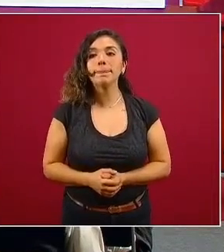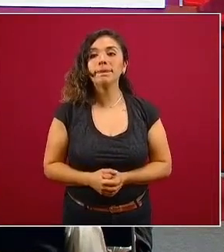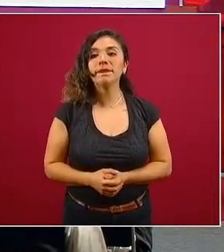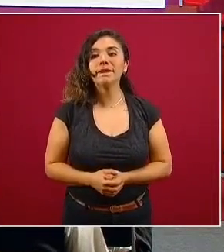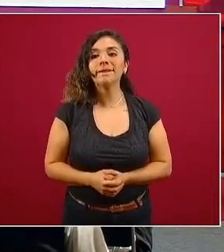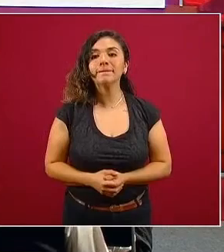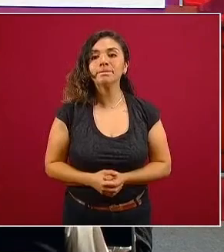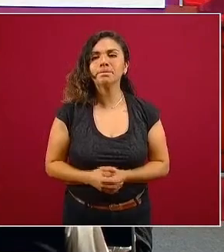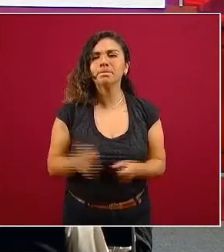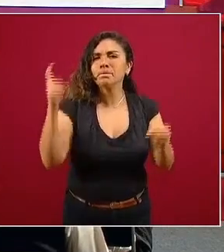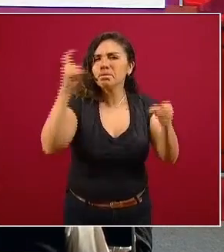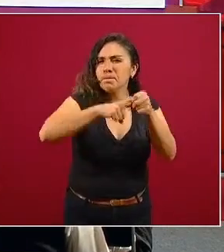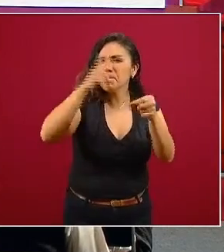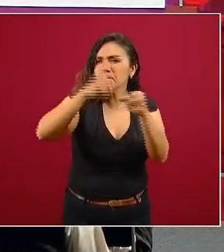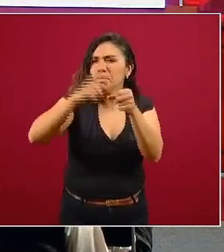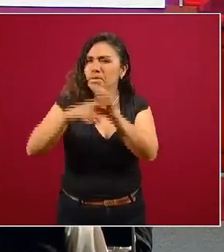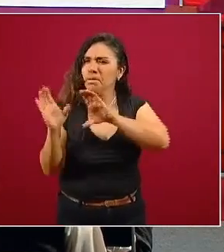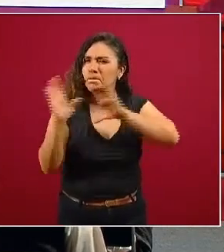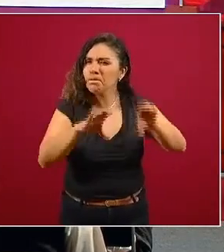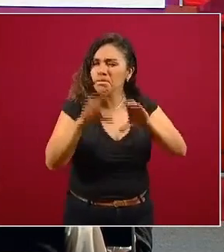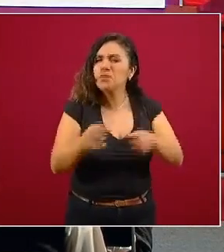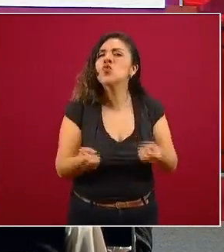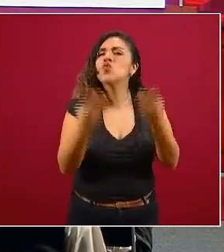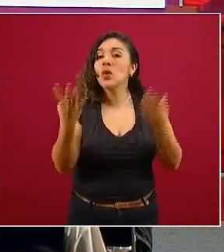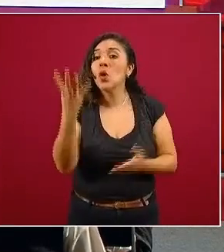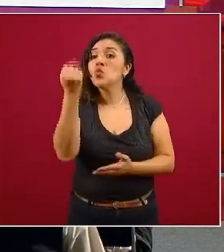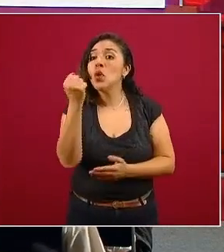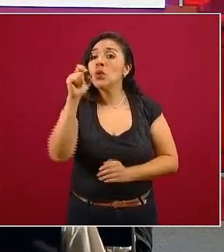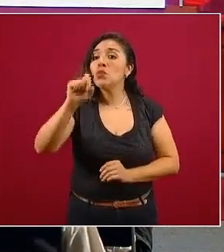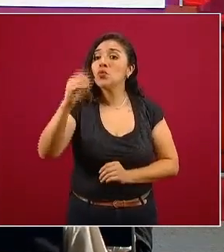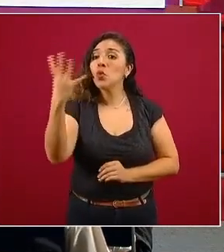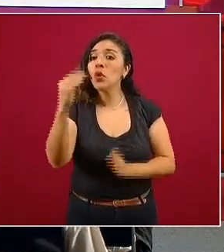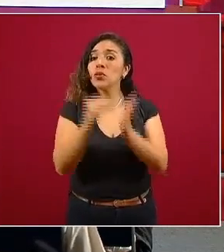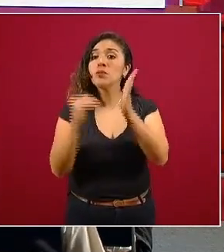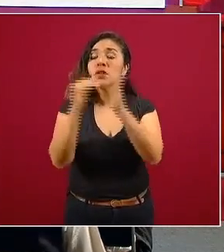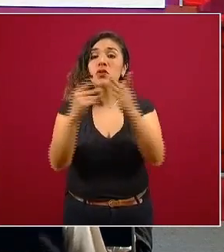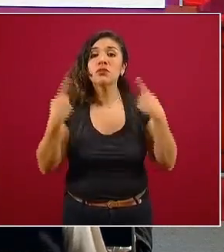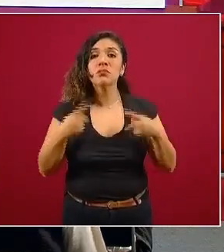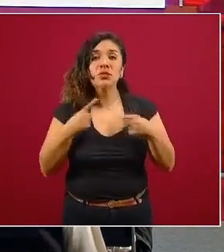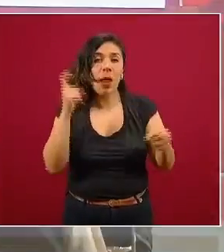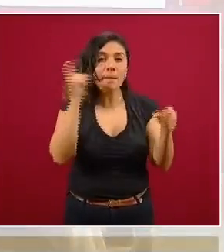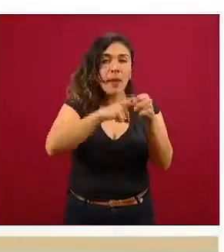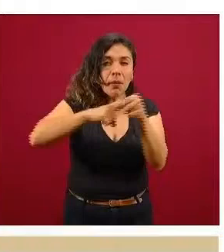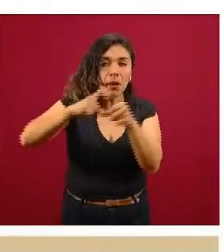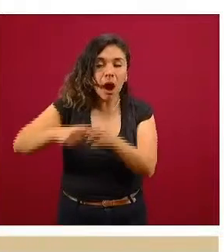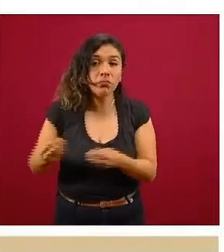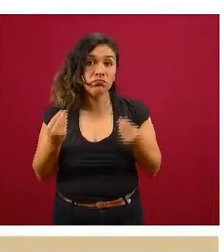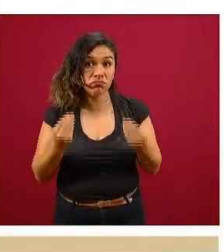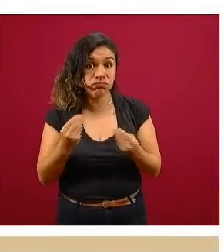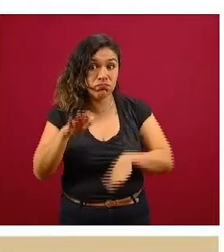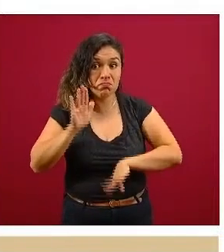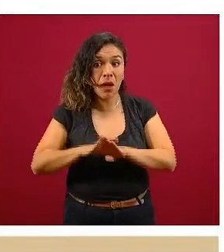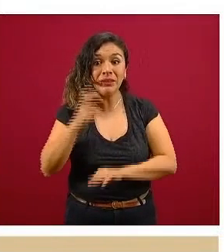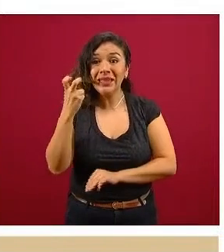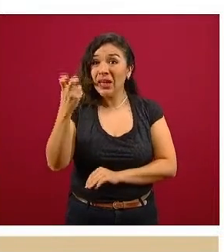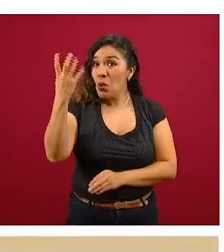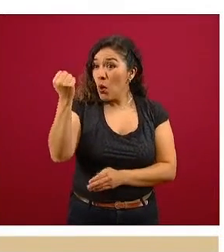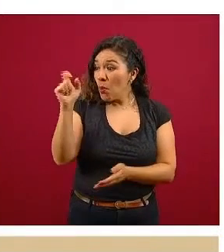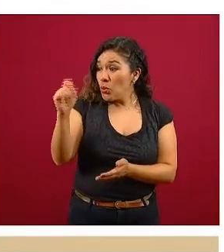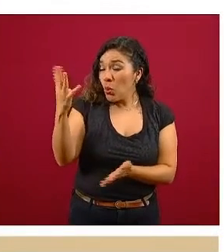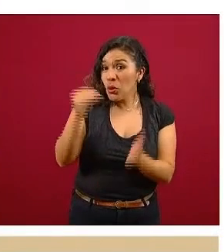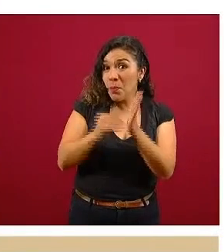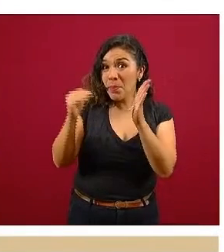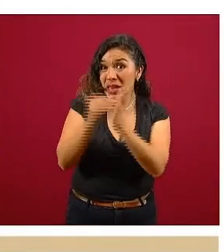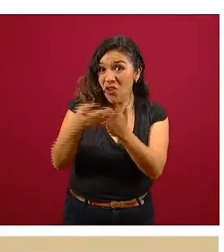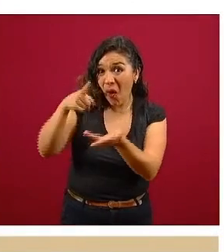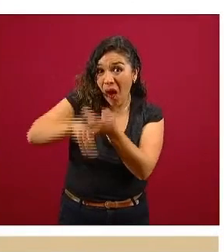¿Cuánto han sido las inscripciones? 9.4 millones de usuarios. La siguiente. De este 9.4